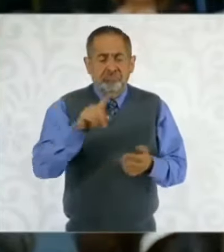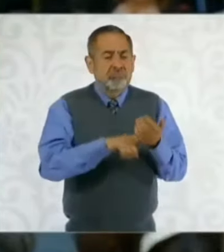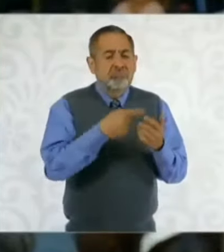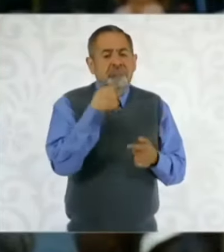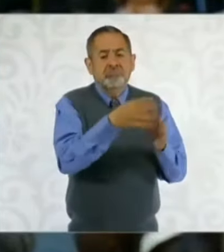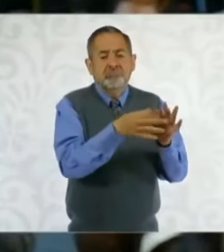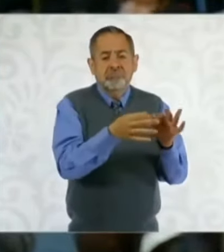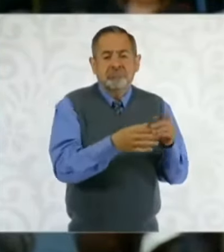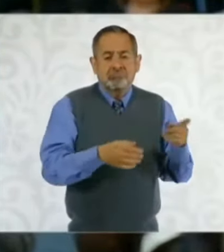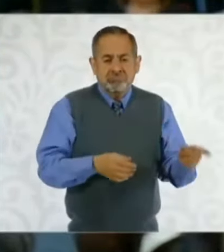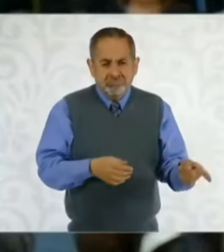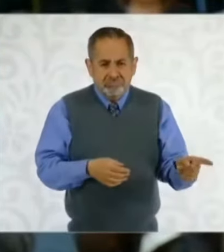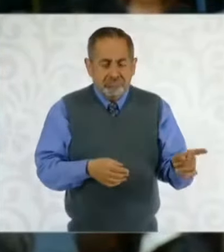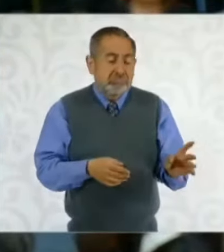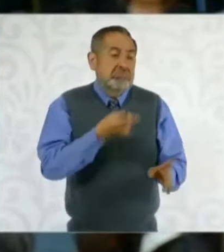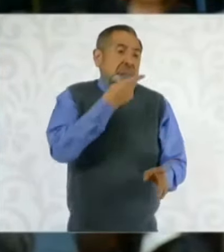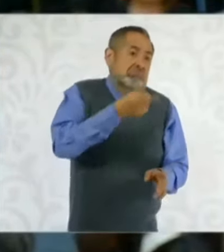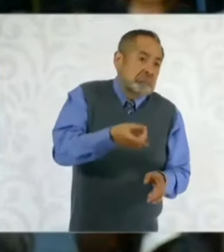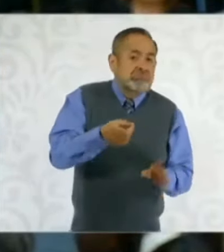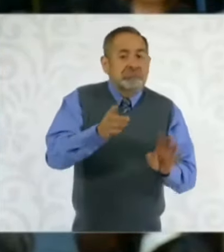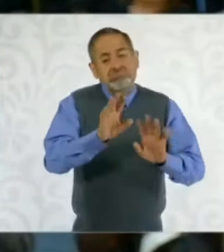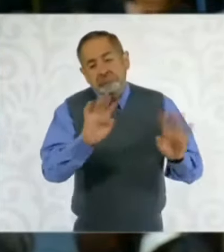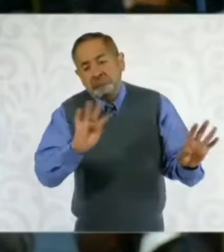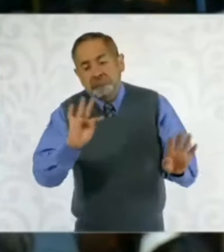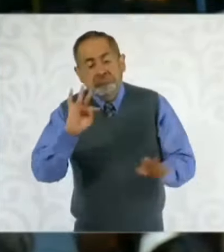la hipotética